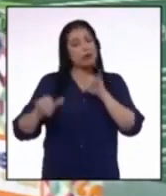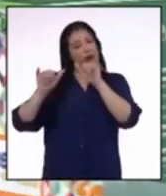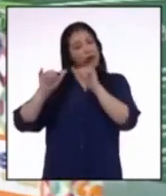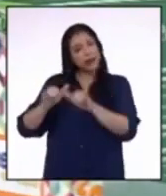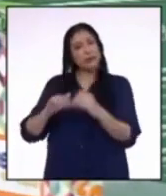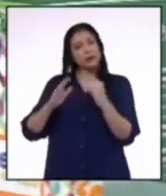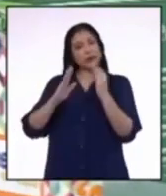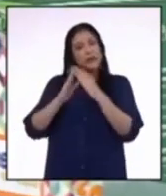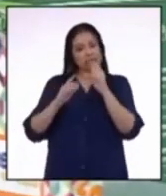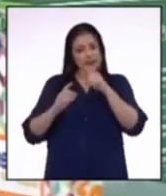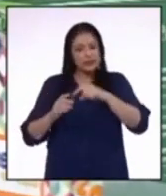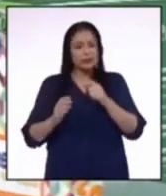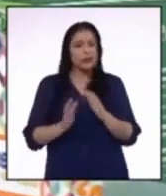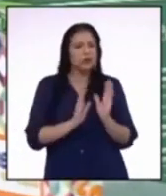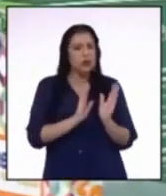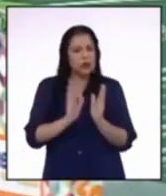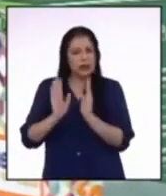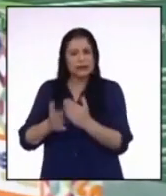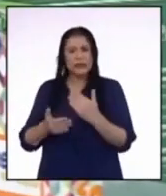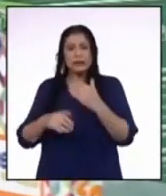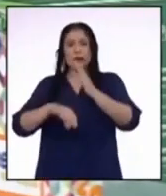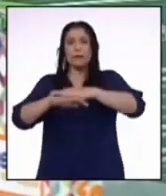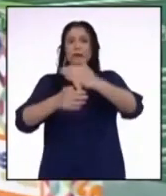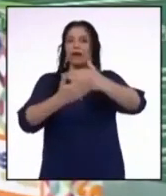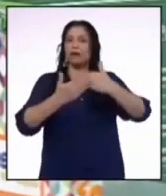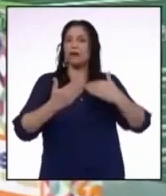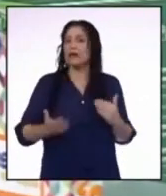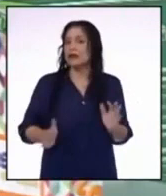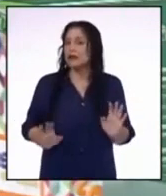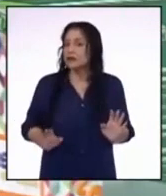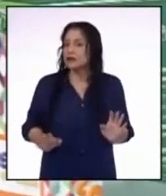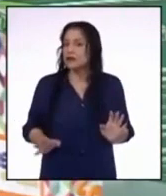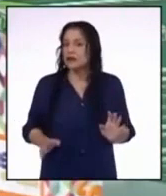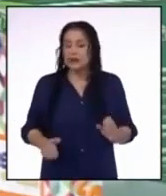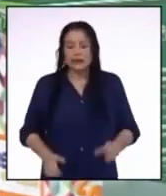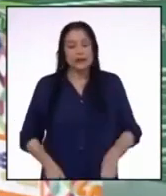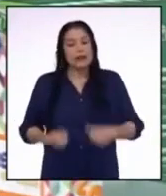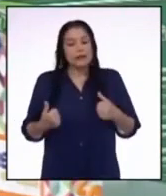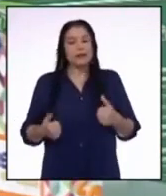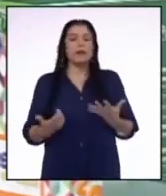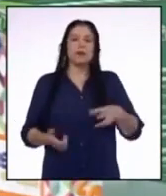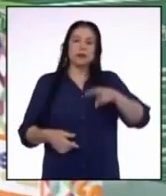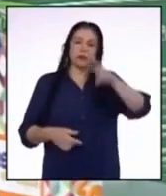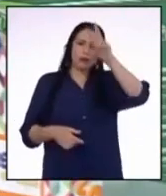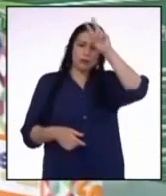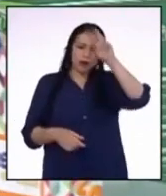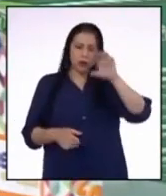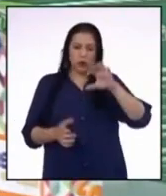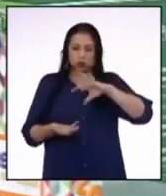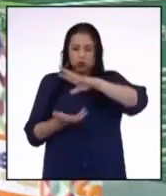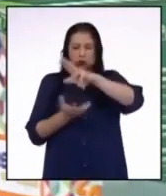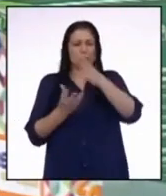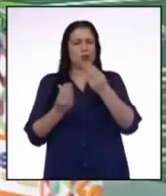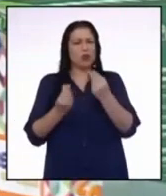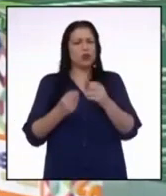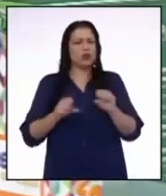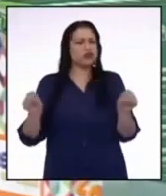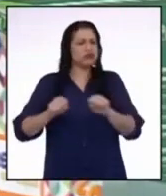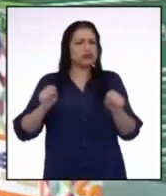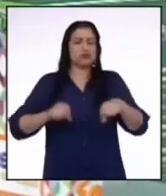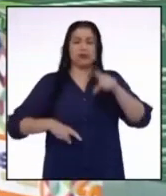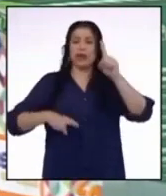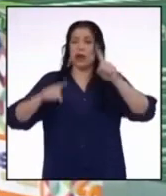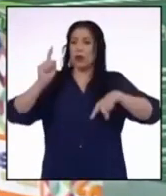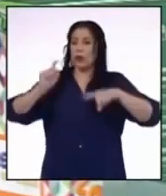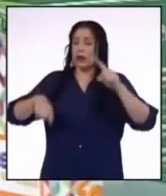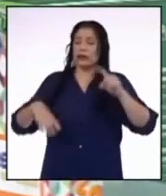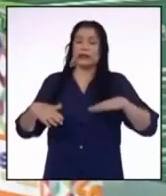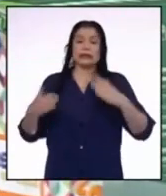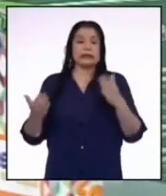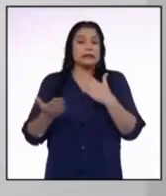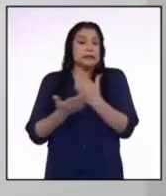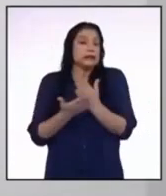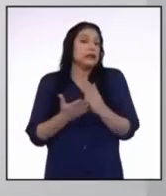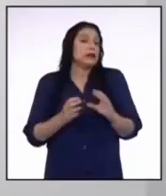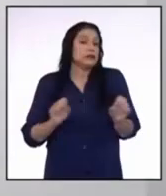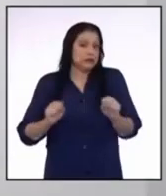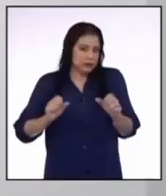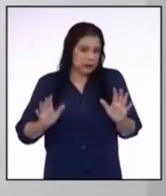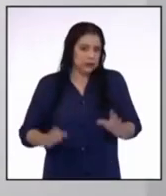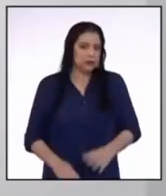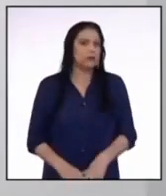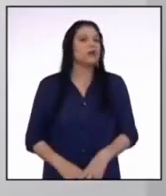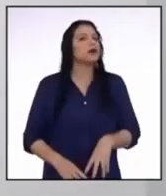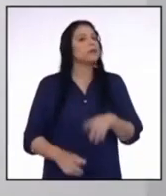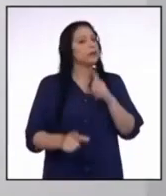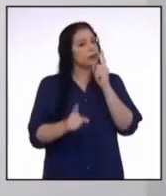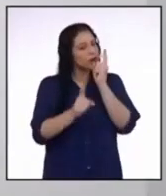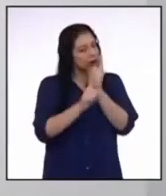casa, debemos organizarnos y estar prevenidos. Vivimos en un territorio altamente sísmico. En cualquier momento puede suceder un sismo.